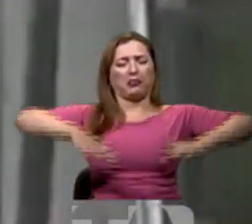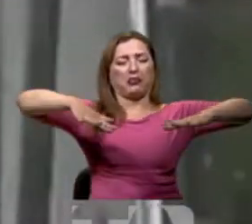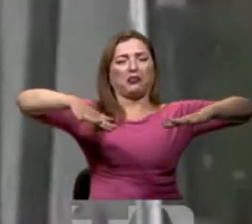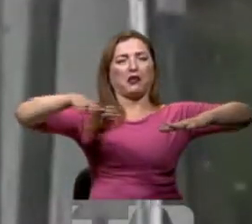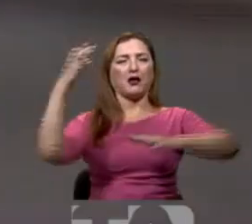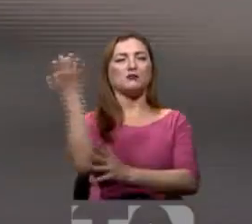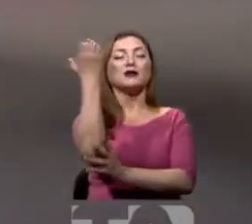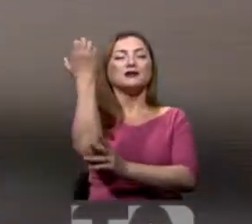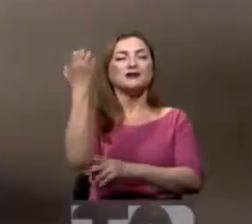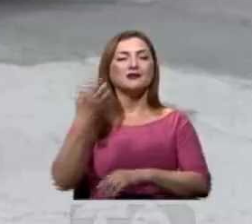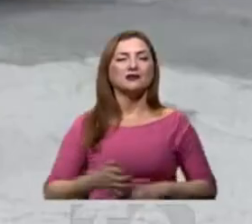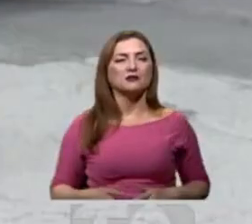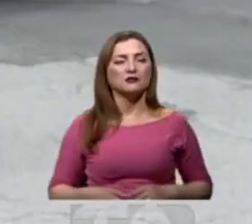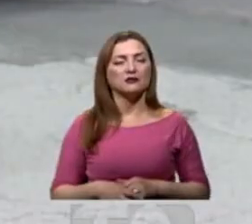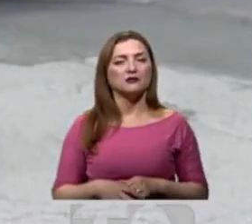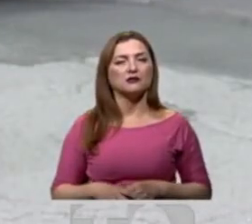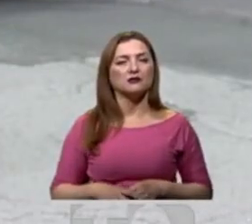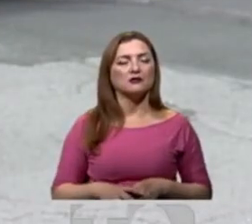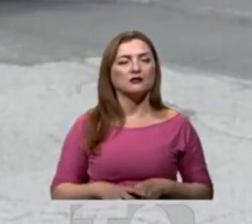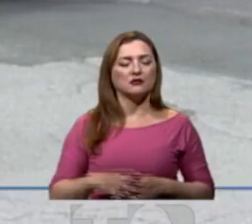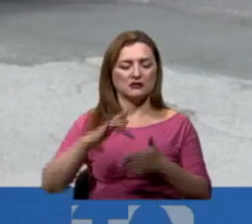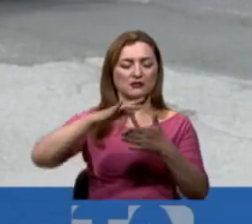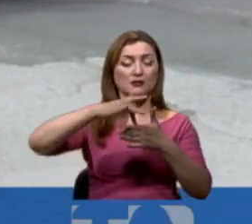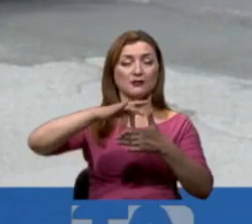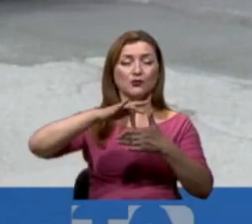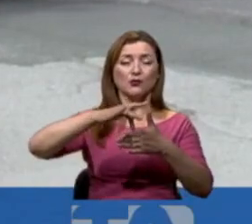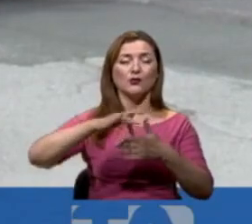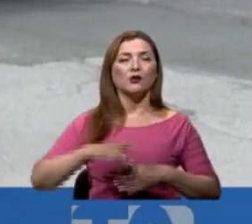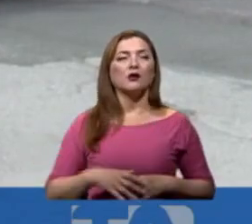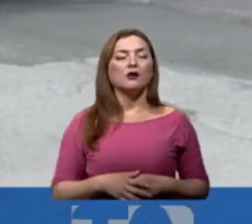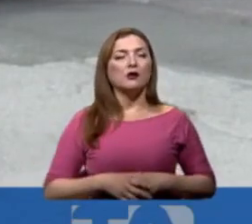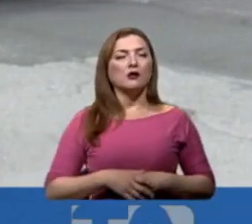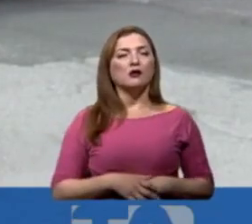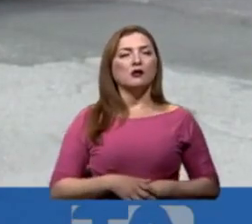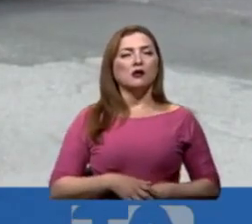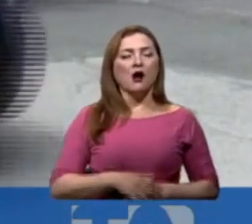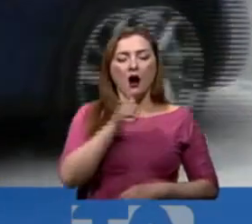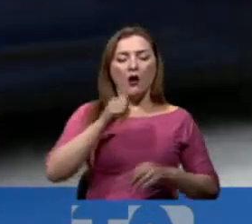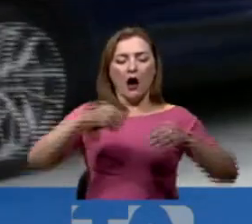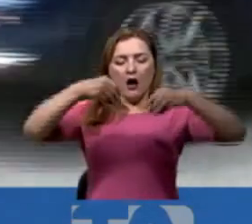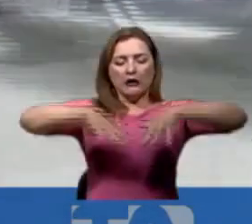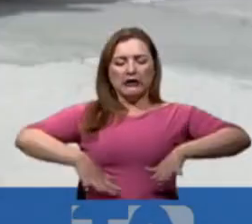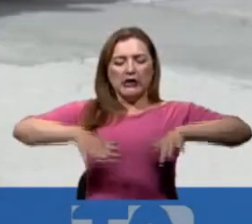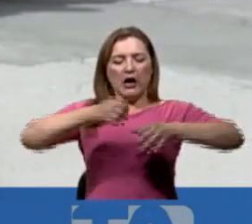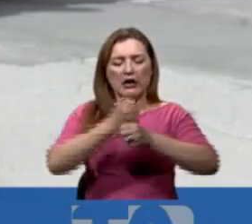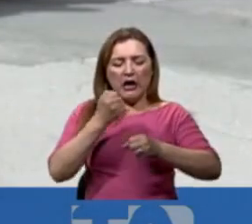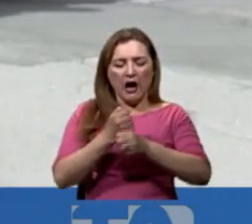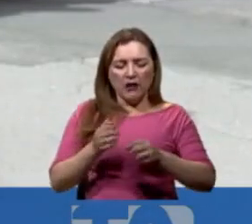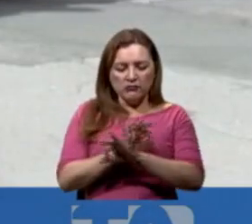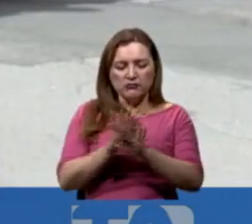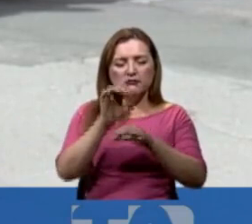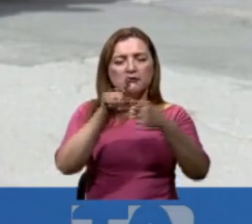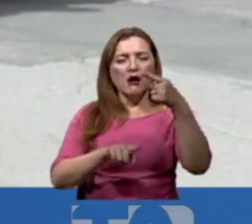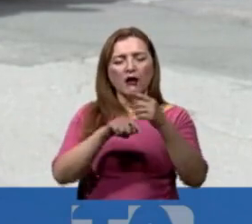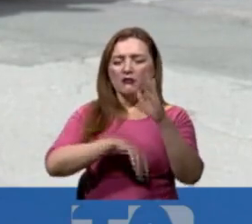generan emergencias. Hay mucho riesgo porque usted sabe que con un nivel alto de agua a veces no se puede trabajar. Conflictivo siempre